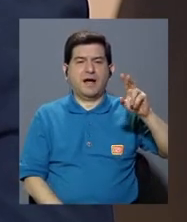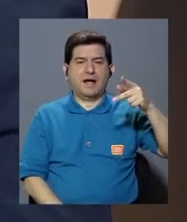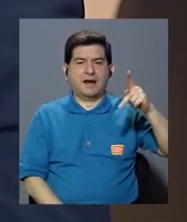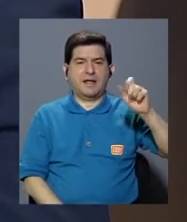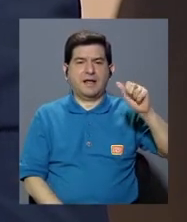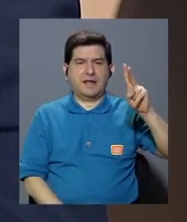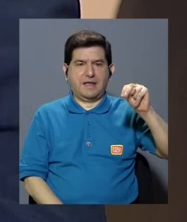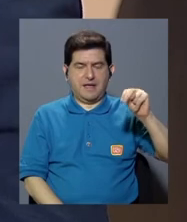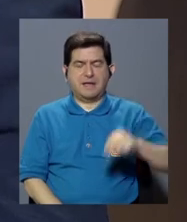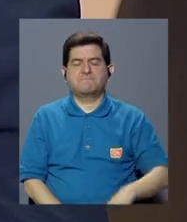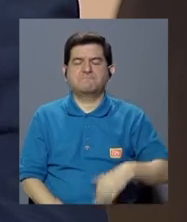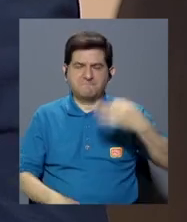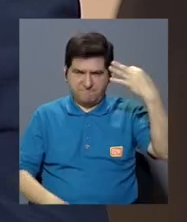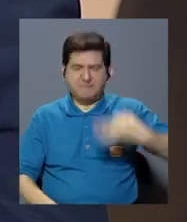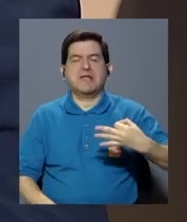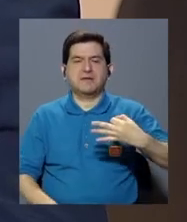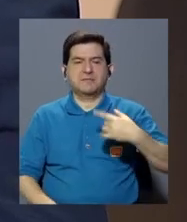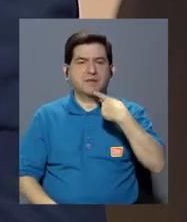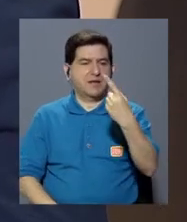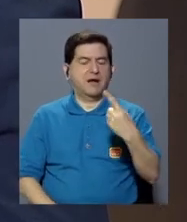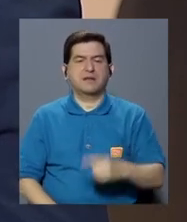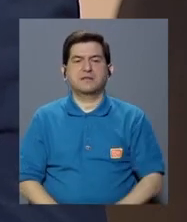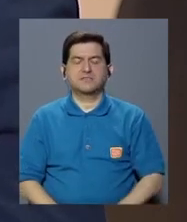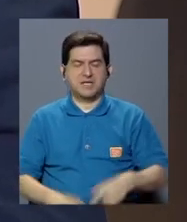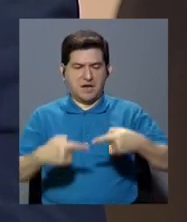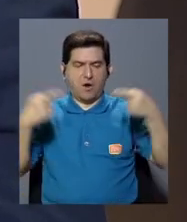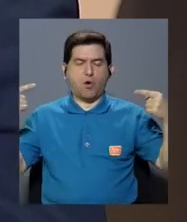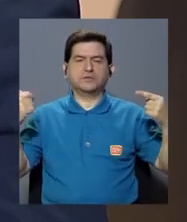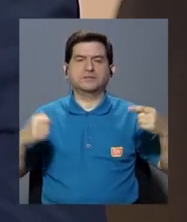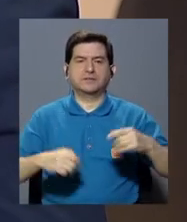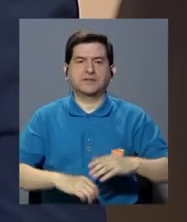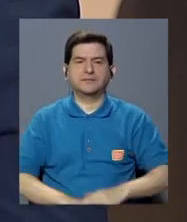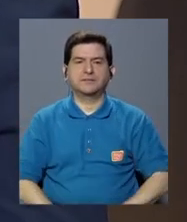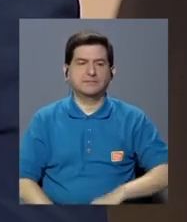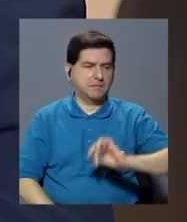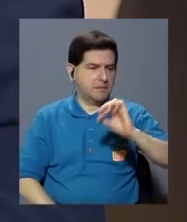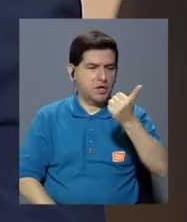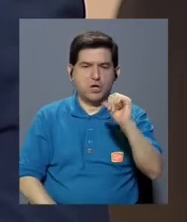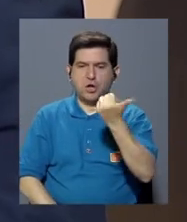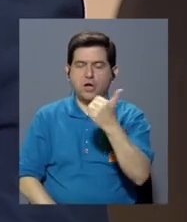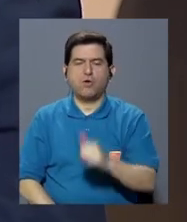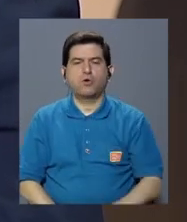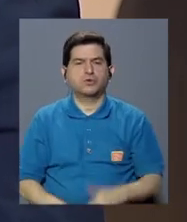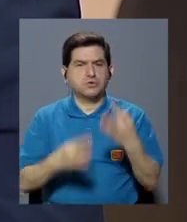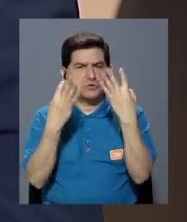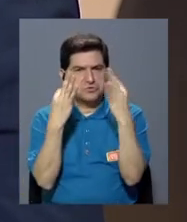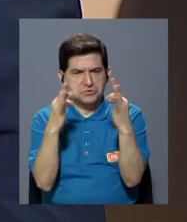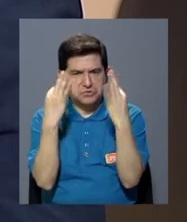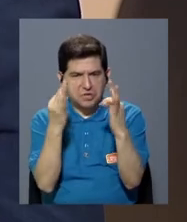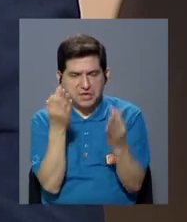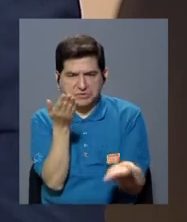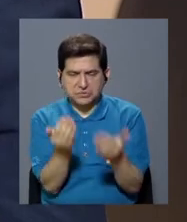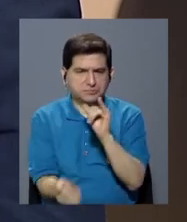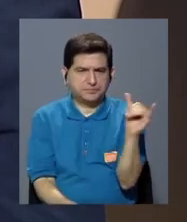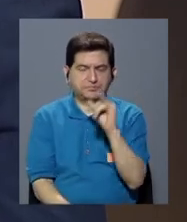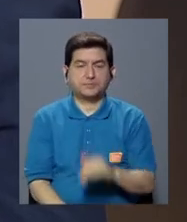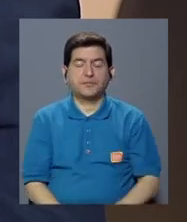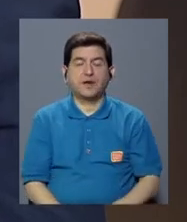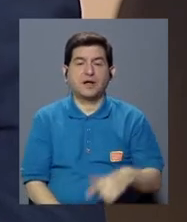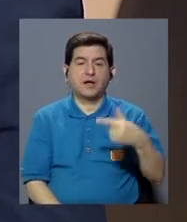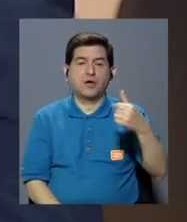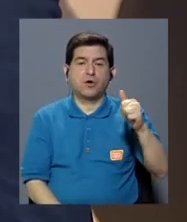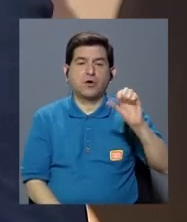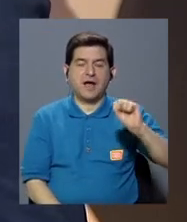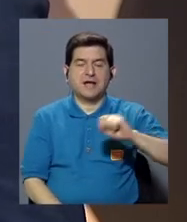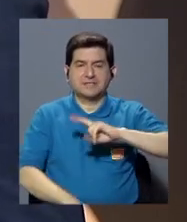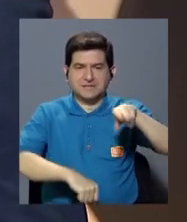su momento fue contundente en manifestar su posición y en otros intentos eventualmente.